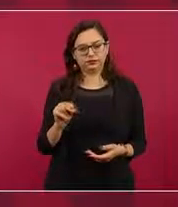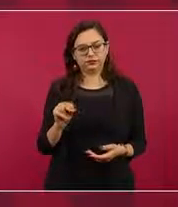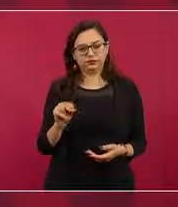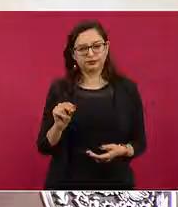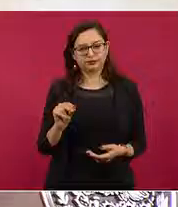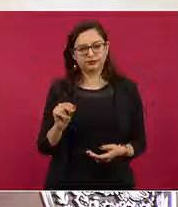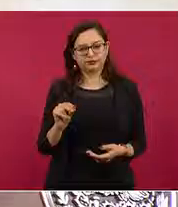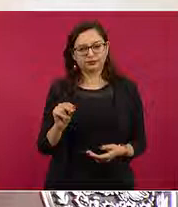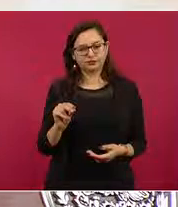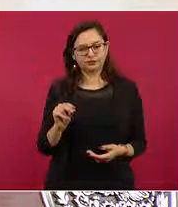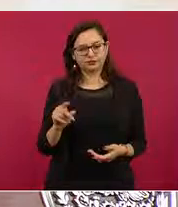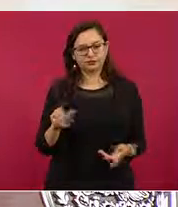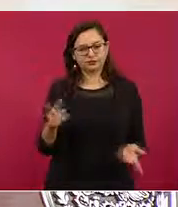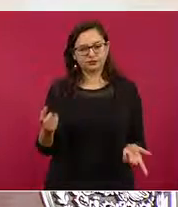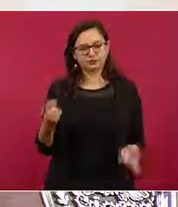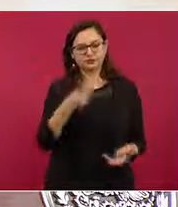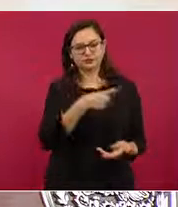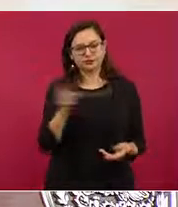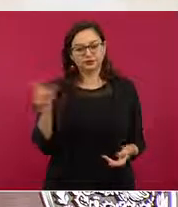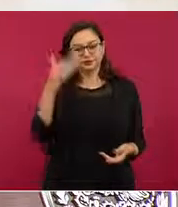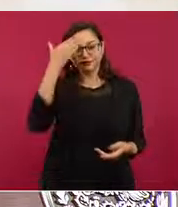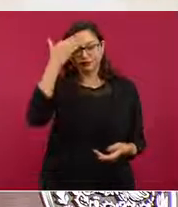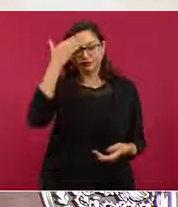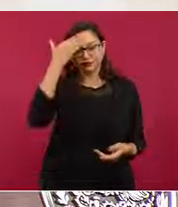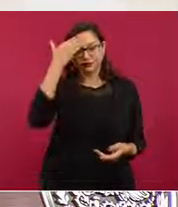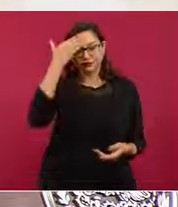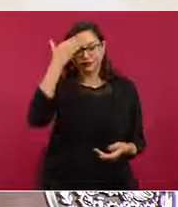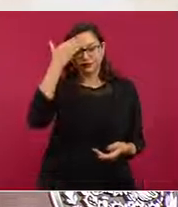ya saben, tengo que